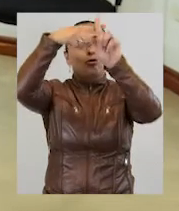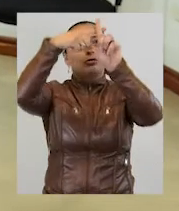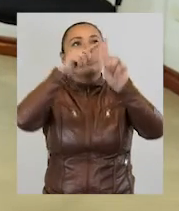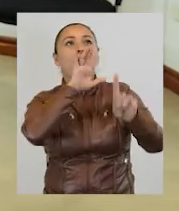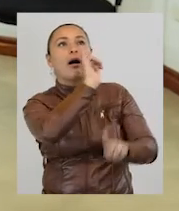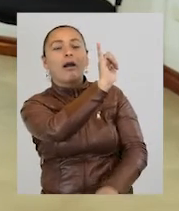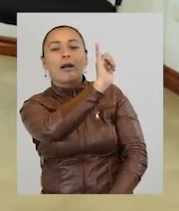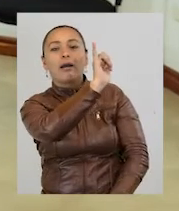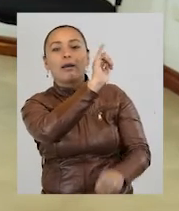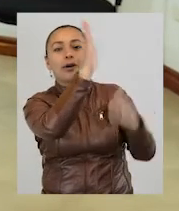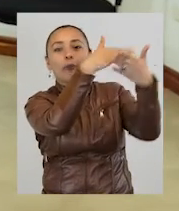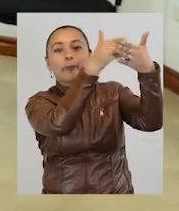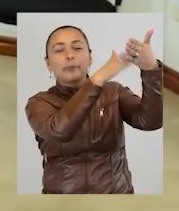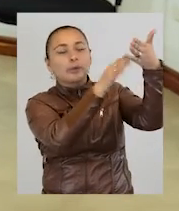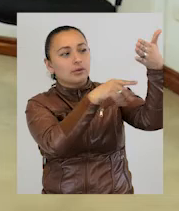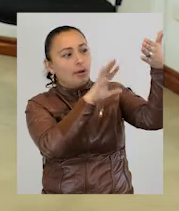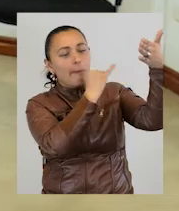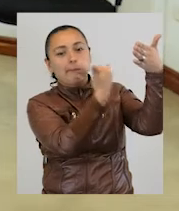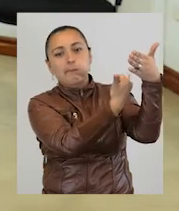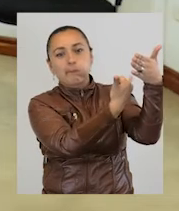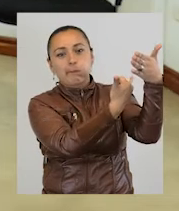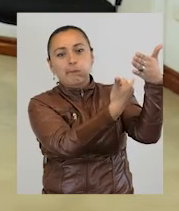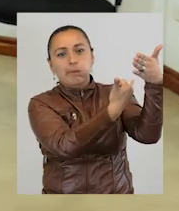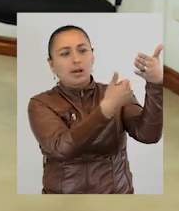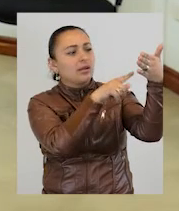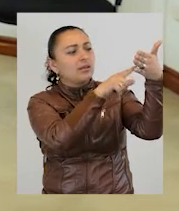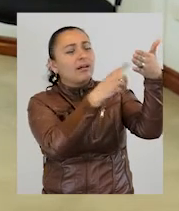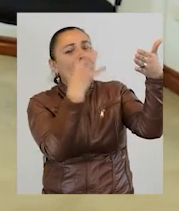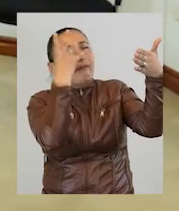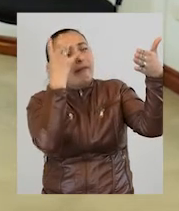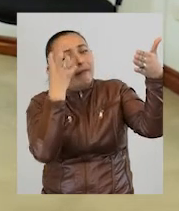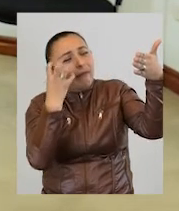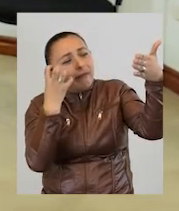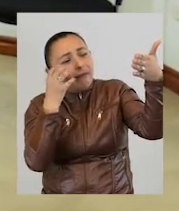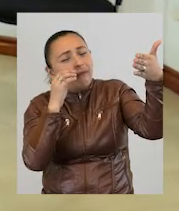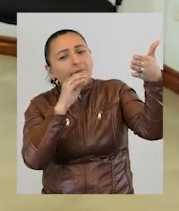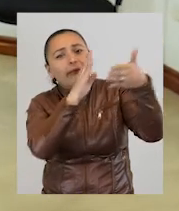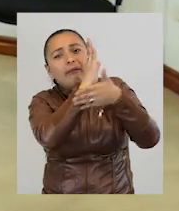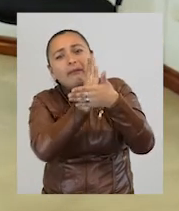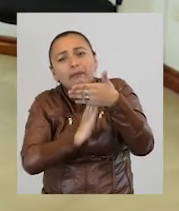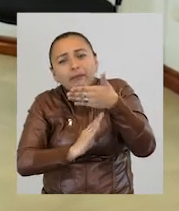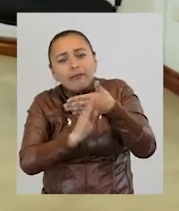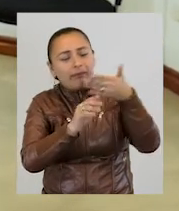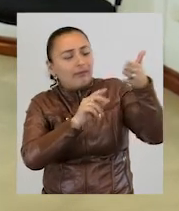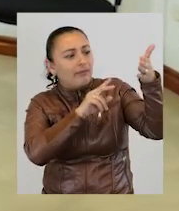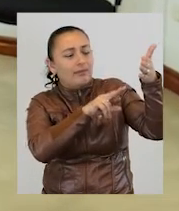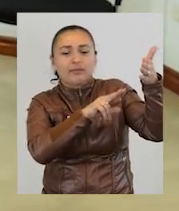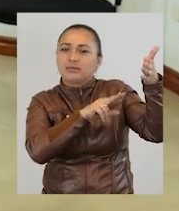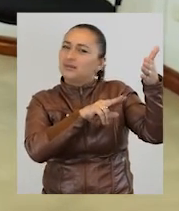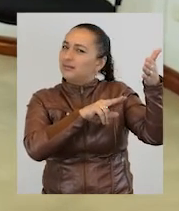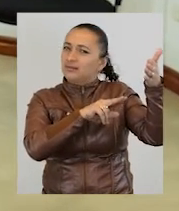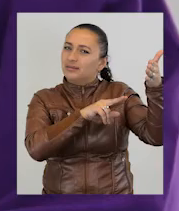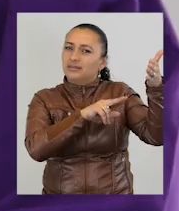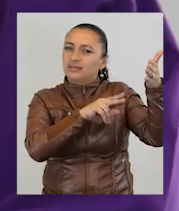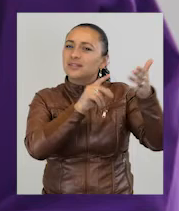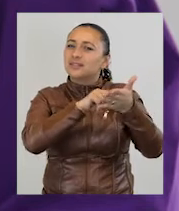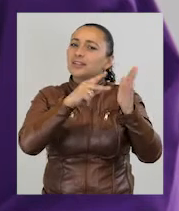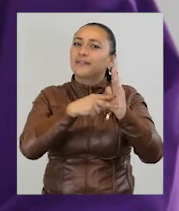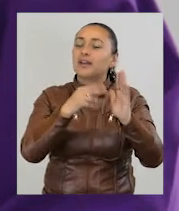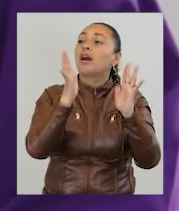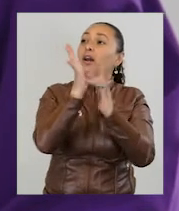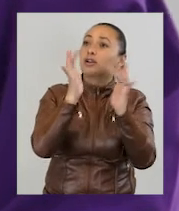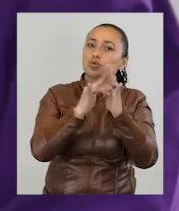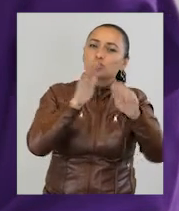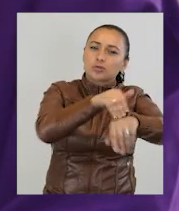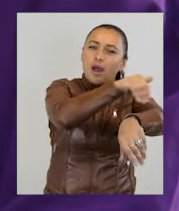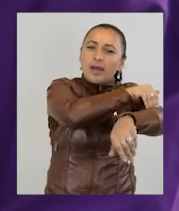o en una pintura. Esos rostros de Cristo cubiertos por la miseria y la pobreza son rostros del